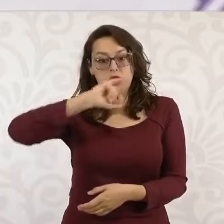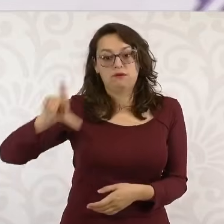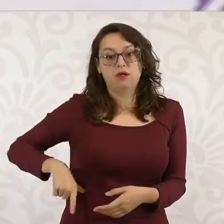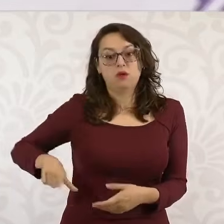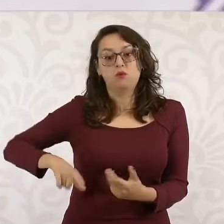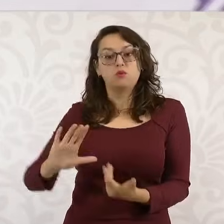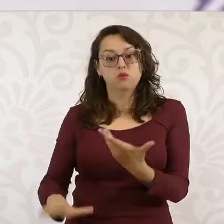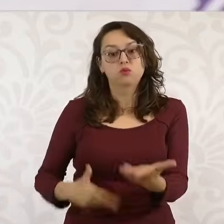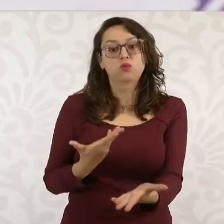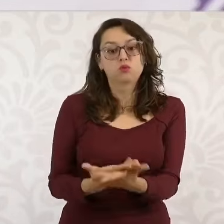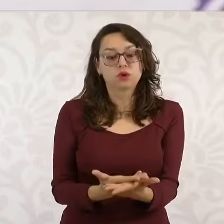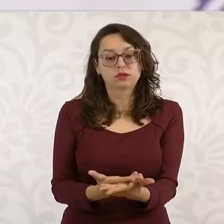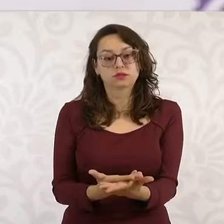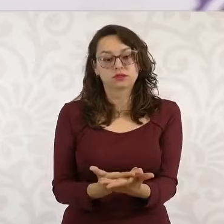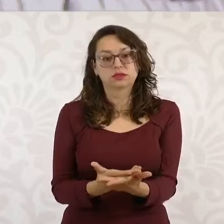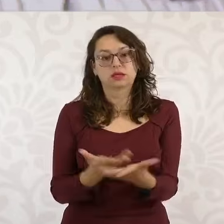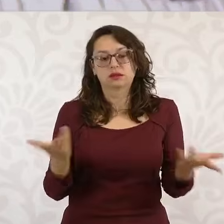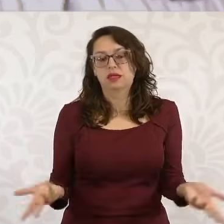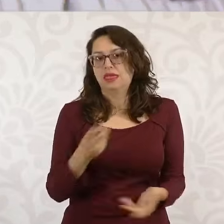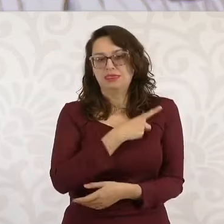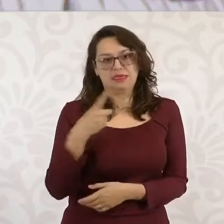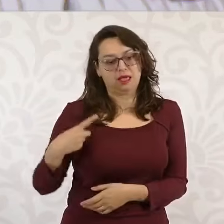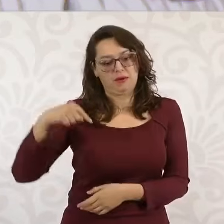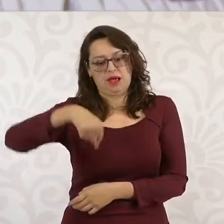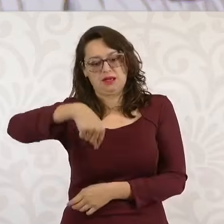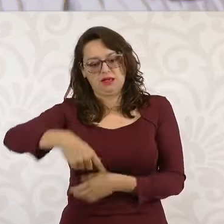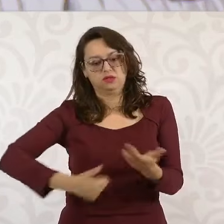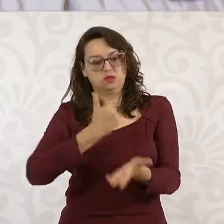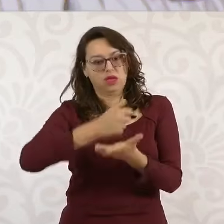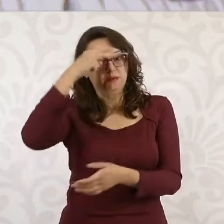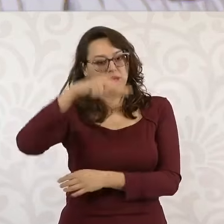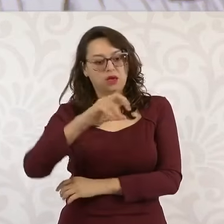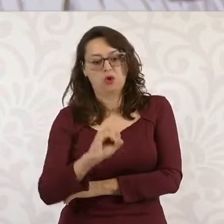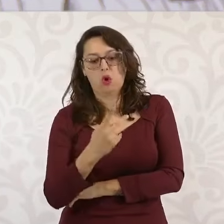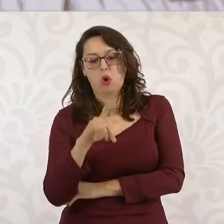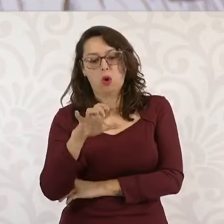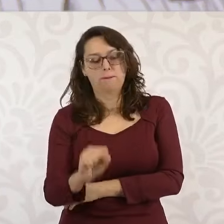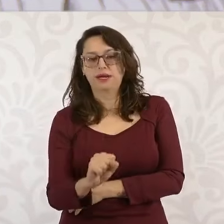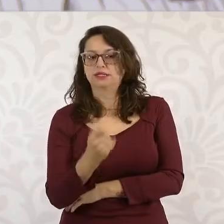mitad el Instituto Electoral de la Ciudad de México. No pasó nada.